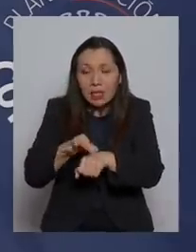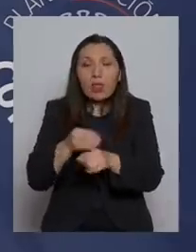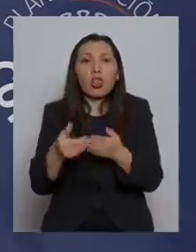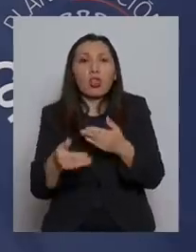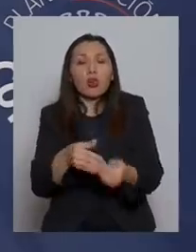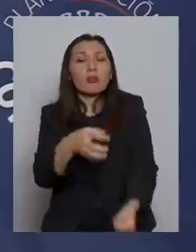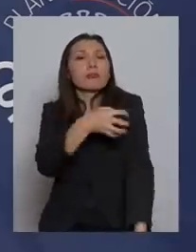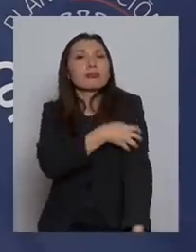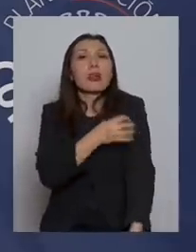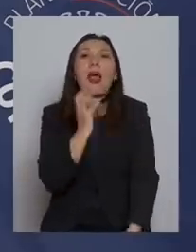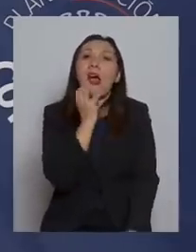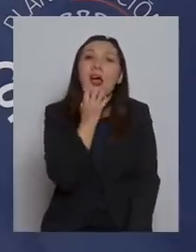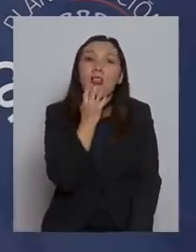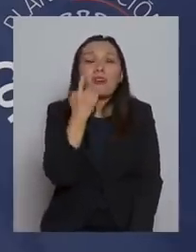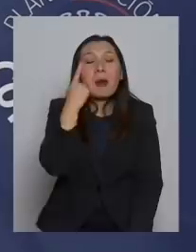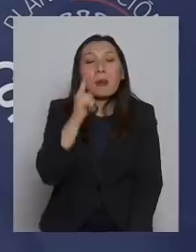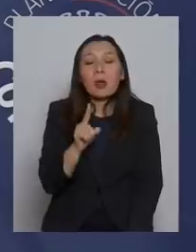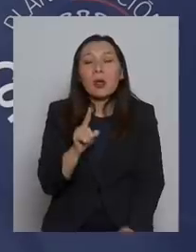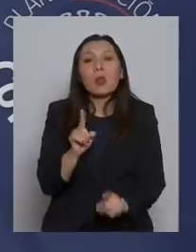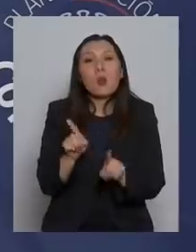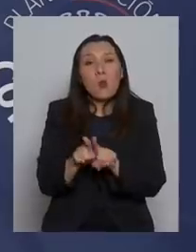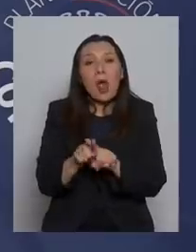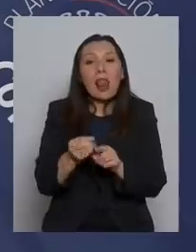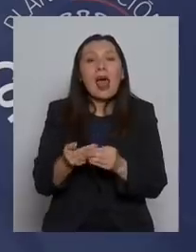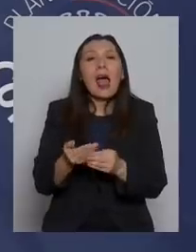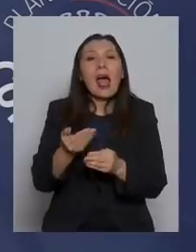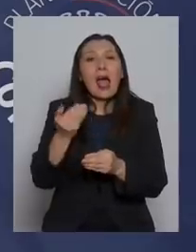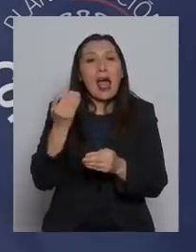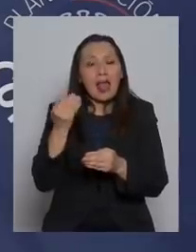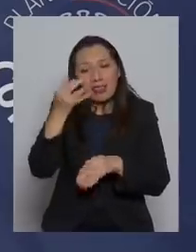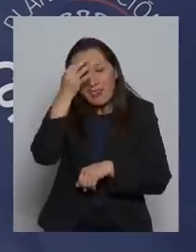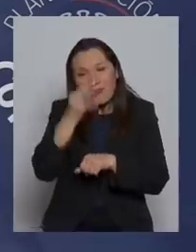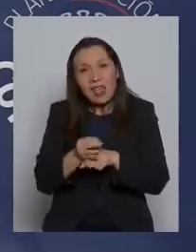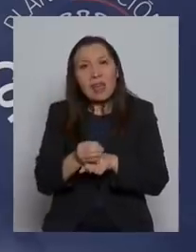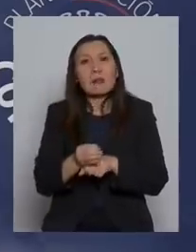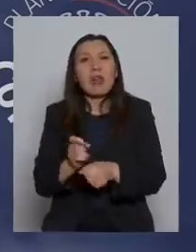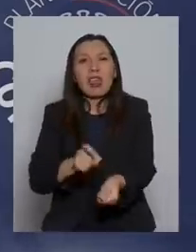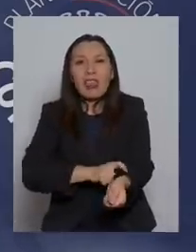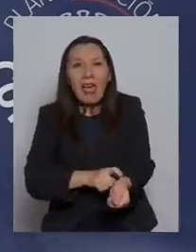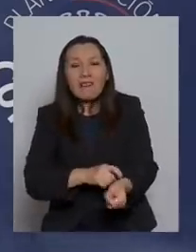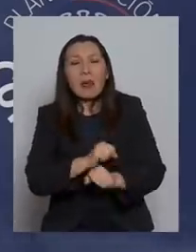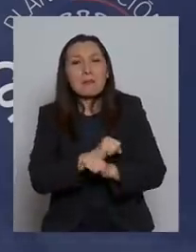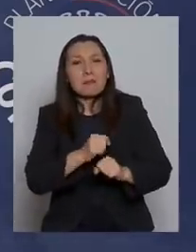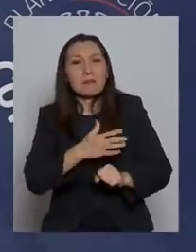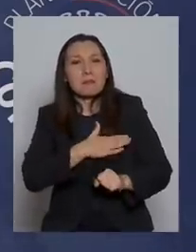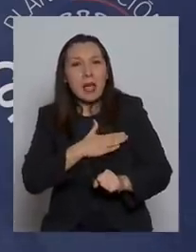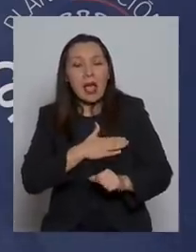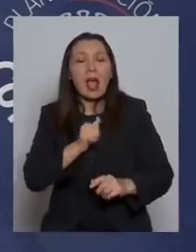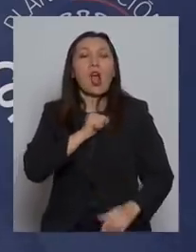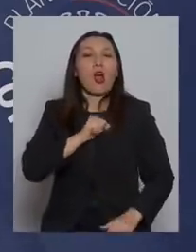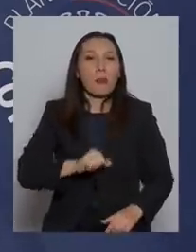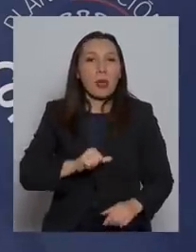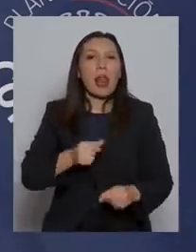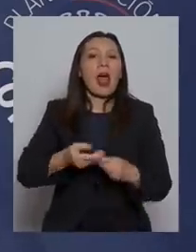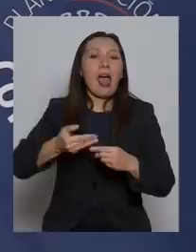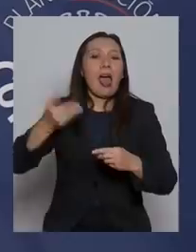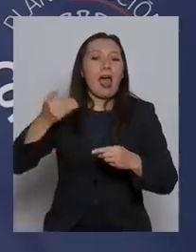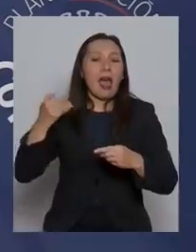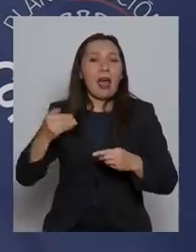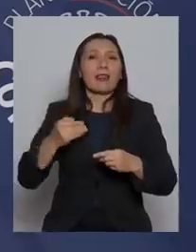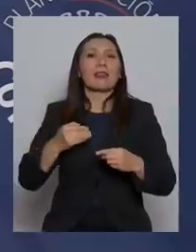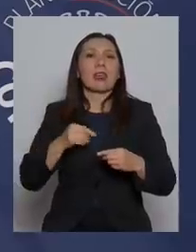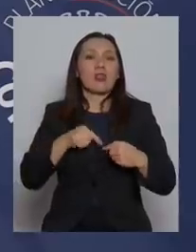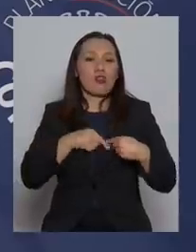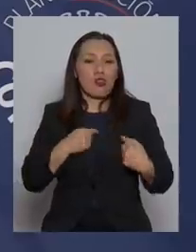de Antofagasta, sin embargo tenía como comorbilidad diabetes, infarto, había sido operado de